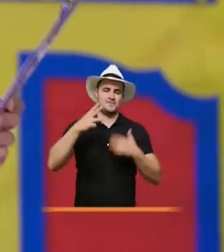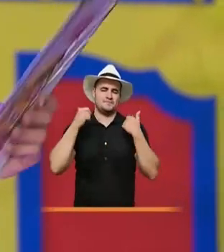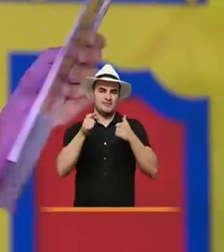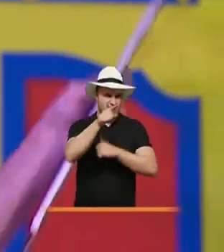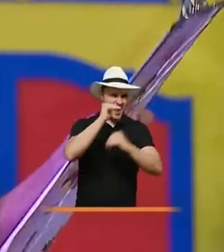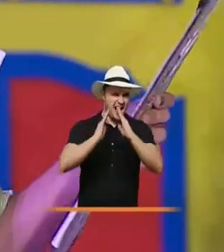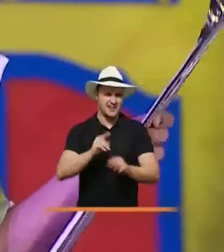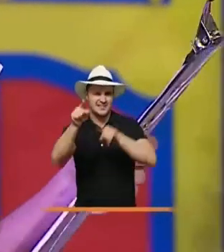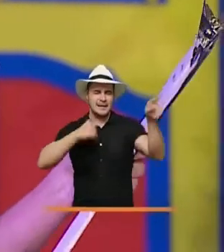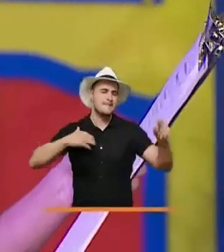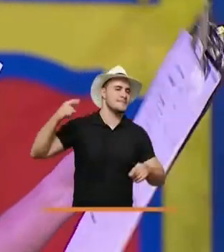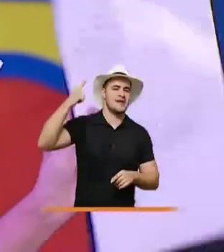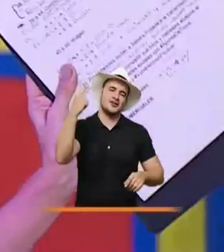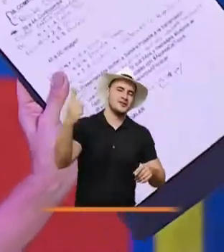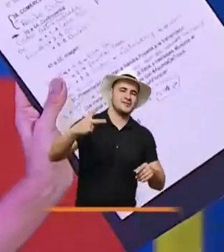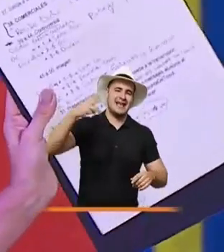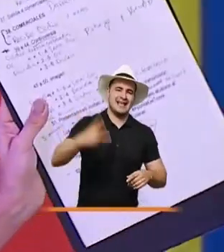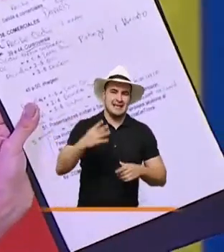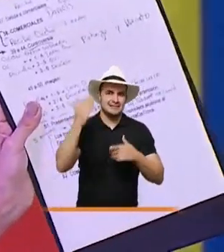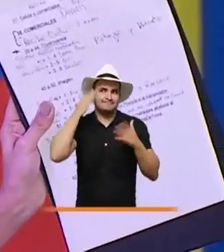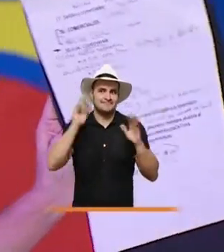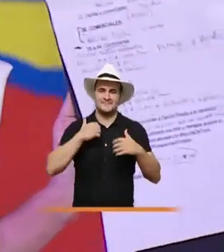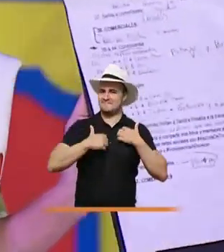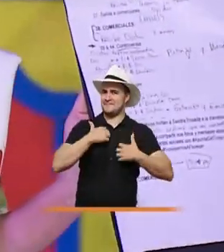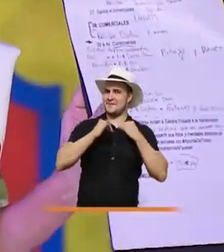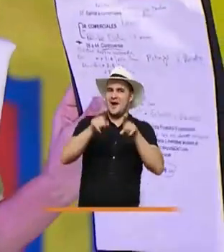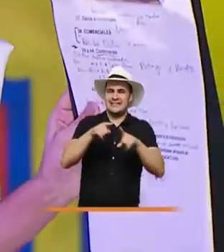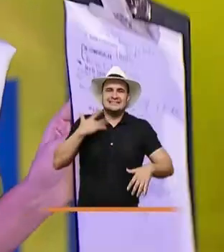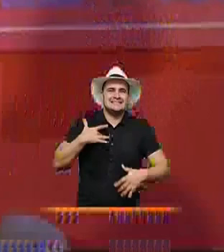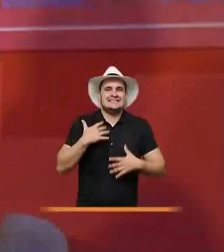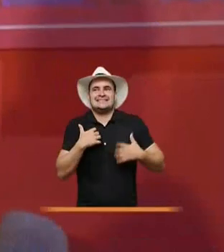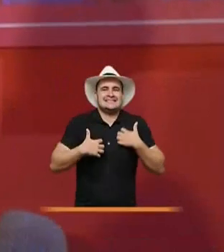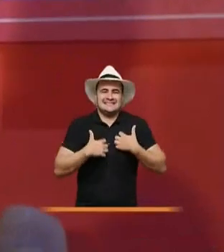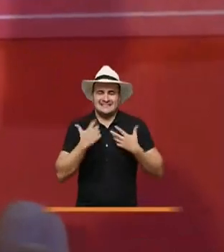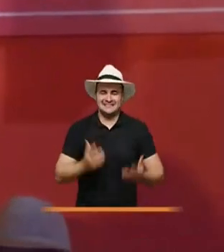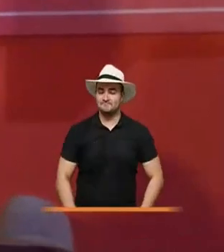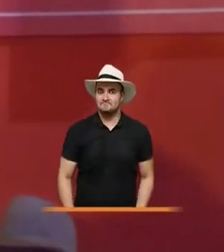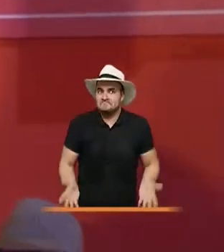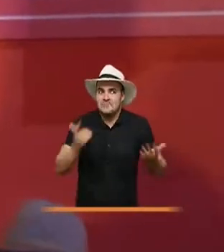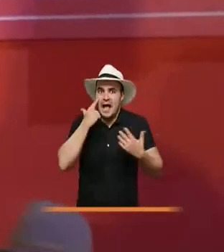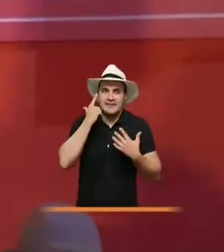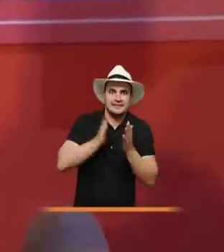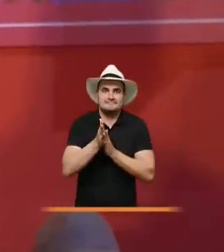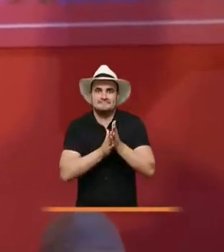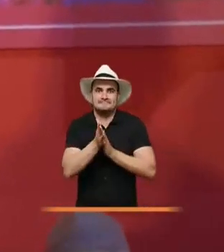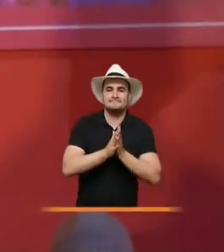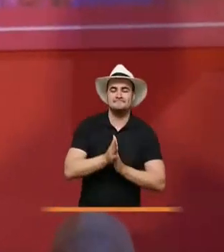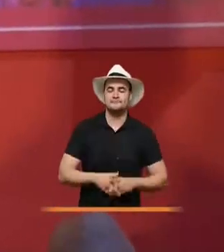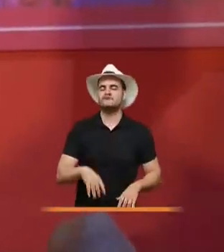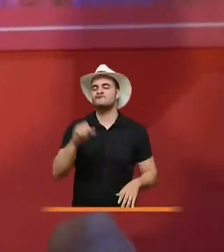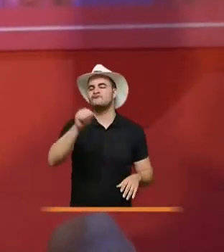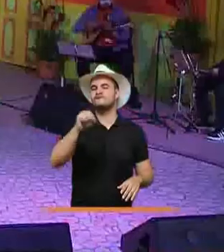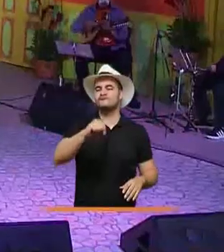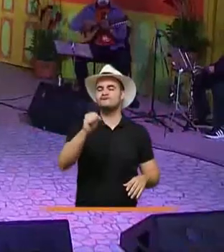saber quién va a ser el gran rey el día de hoy estoy muy emocionada bueno esperemos a ver qué va pasando lo que va pasando bolivia y es que